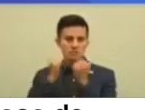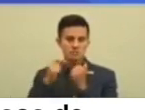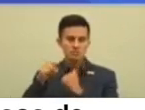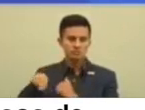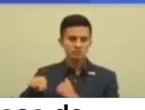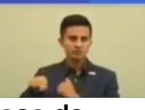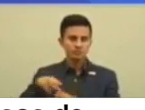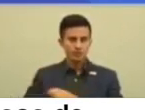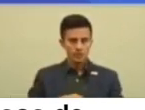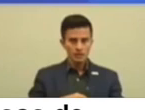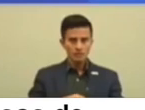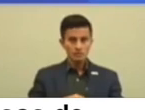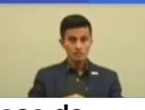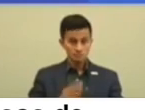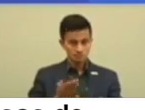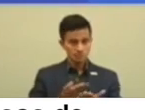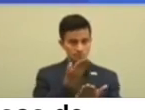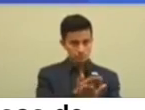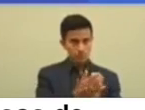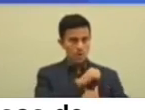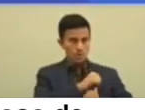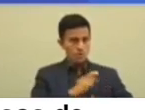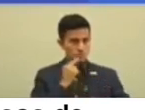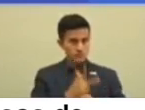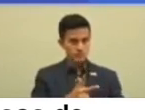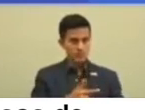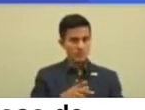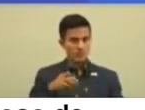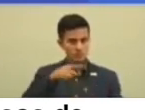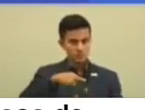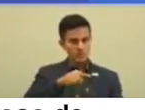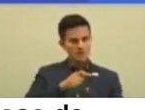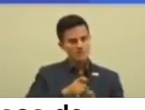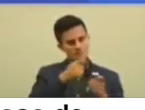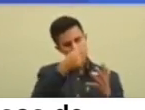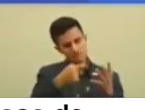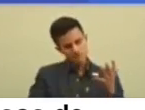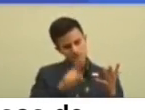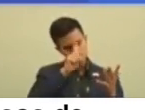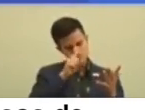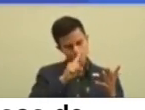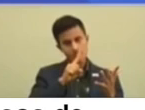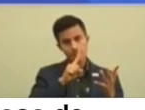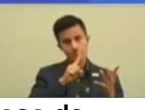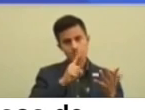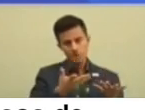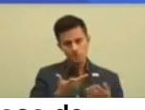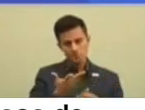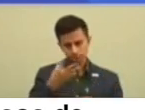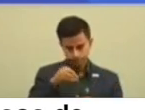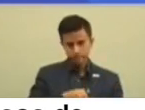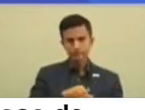serie de recomendaciones a las autoridades responsables de la comisión de dichas violaciones, incluyendo a quien ostenta